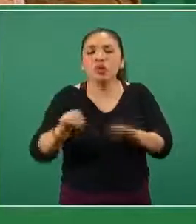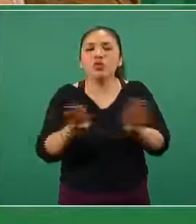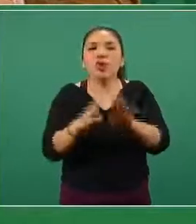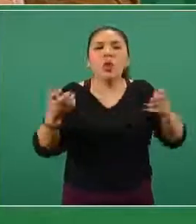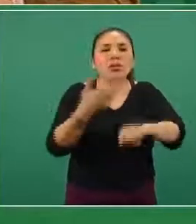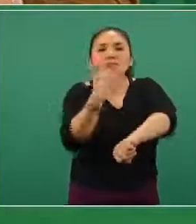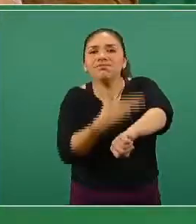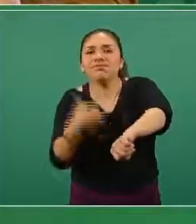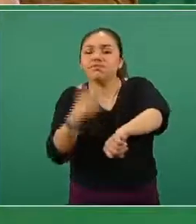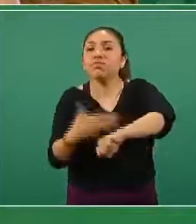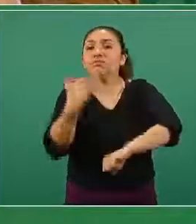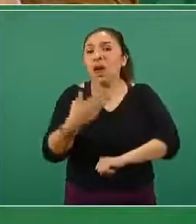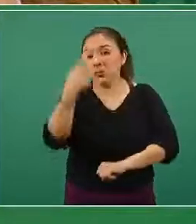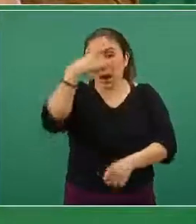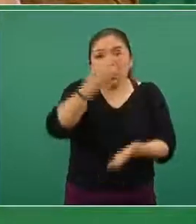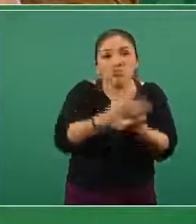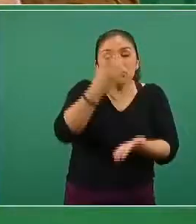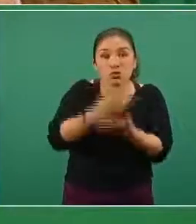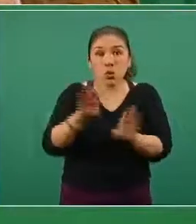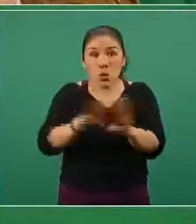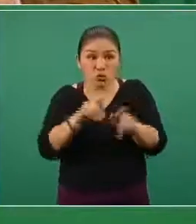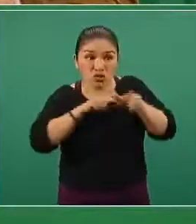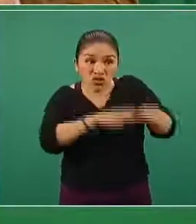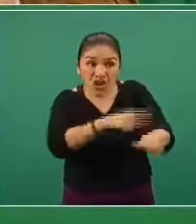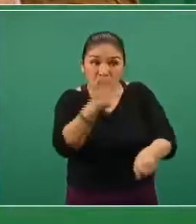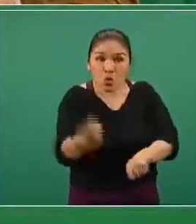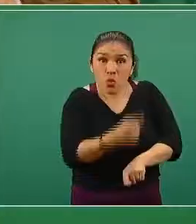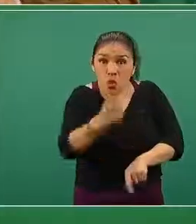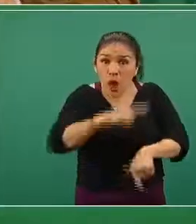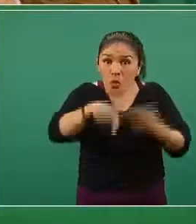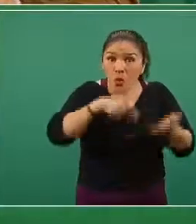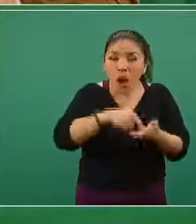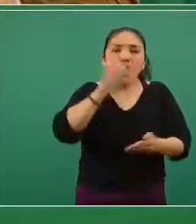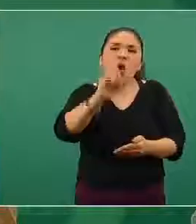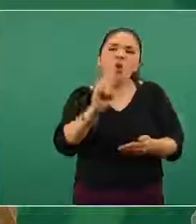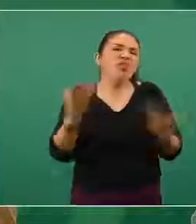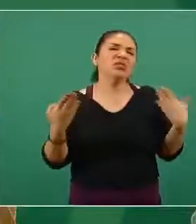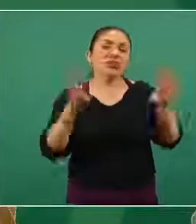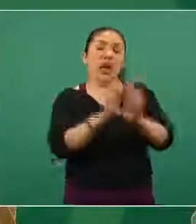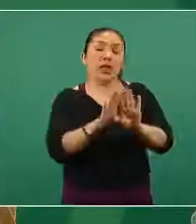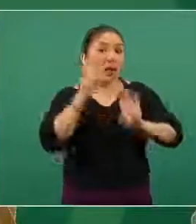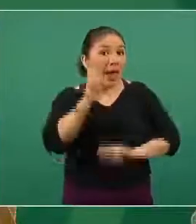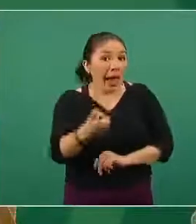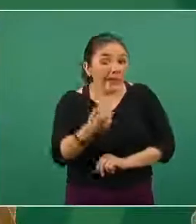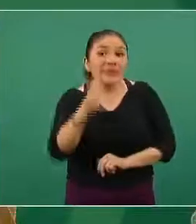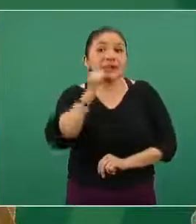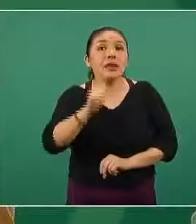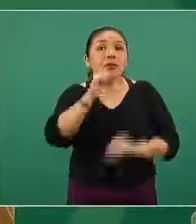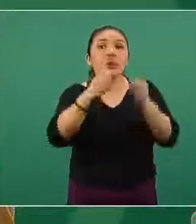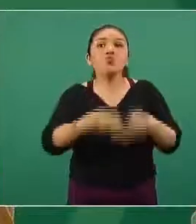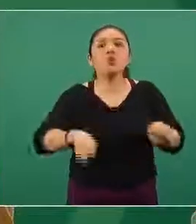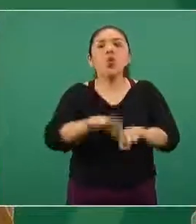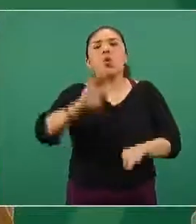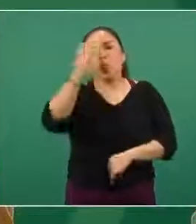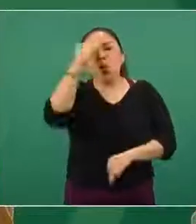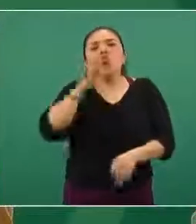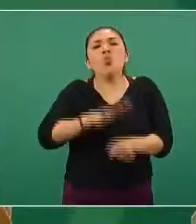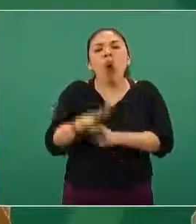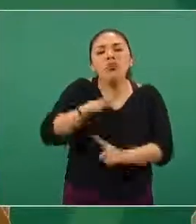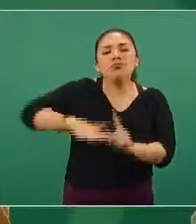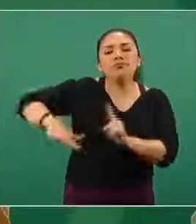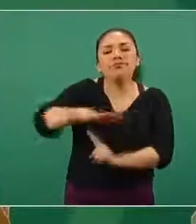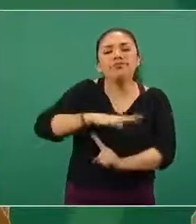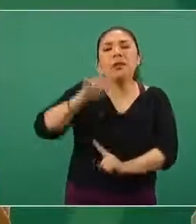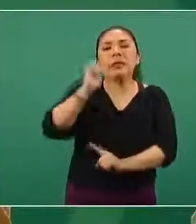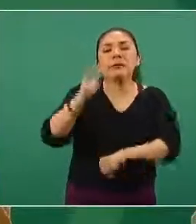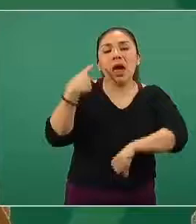para poder identificar la permanencia o no de estos centros, pero siempre es importante conocer cuál es el panorama, cuál es la